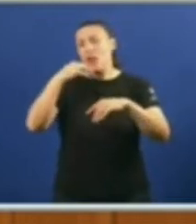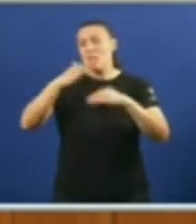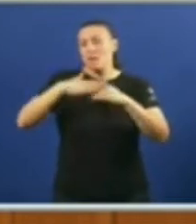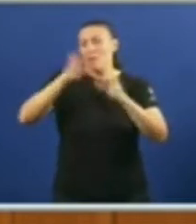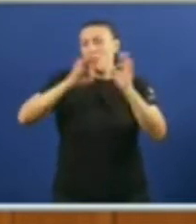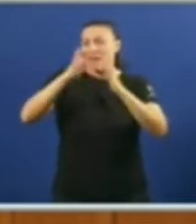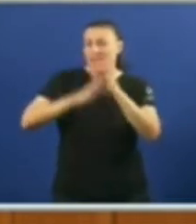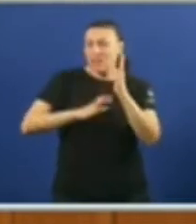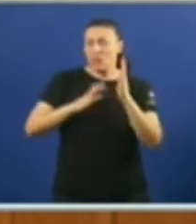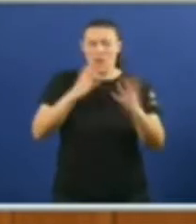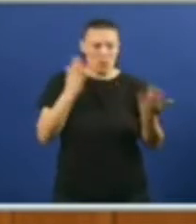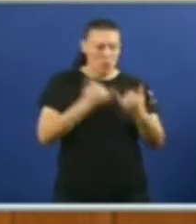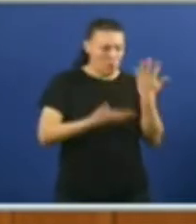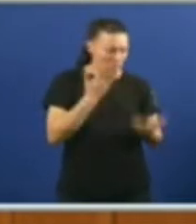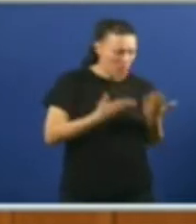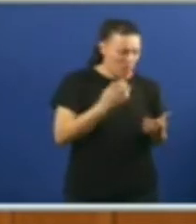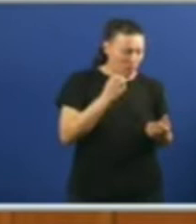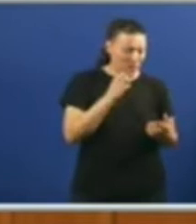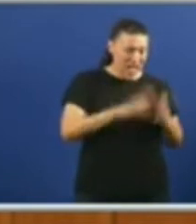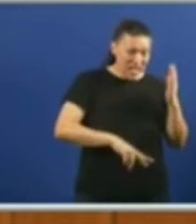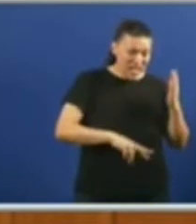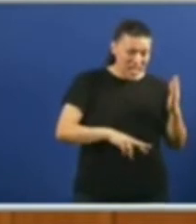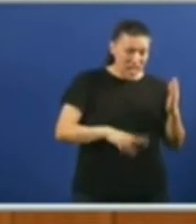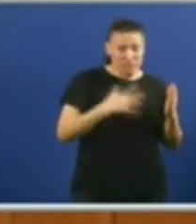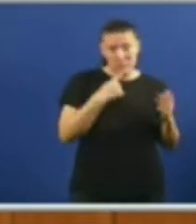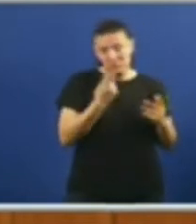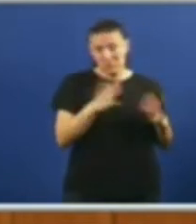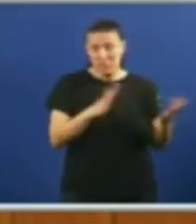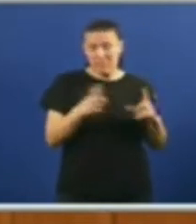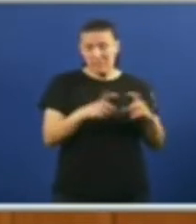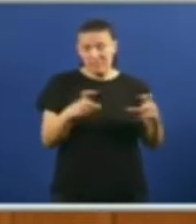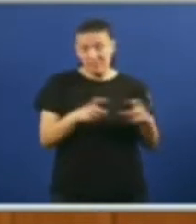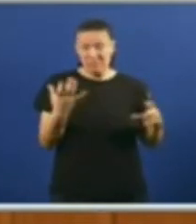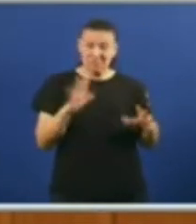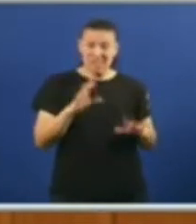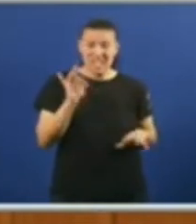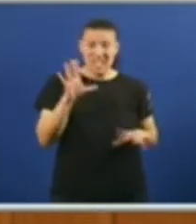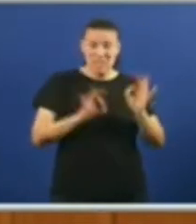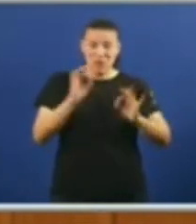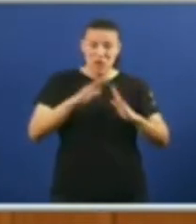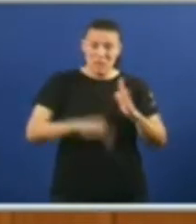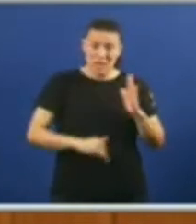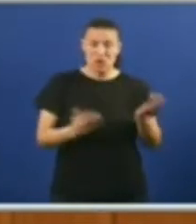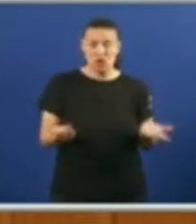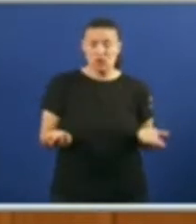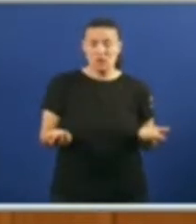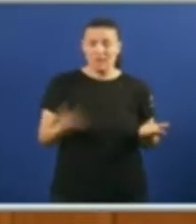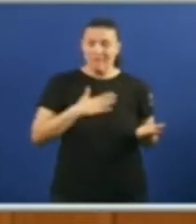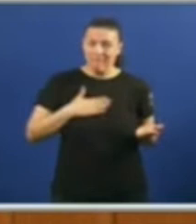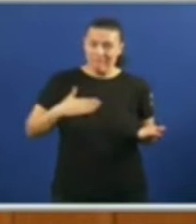pagar os galegos e as galegas significaría unha rebaixa no recibo da luz dun 15%.